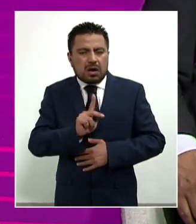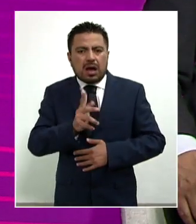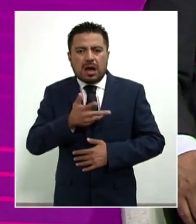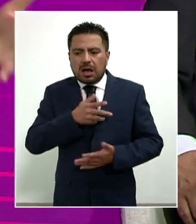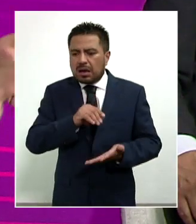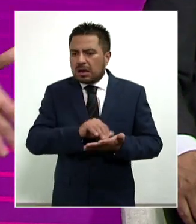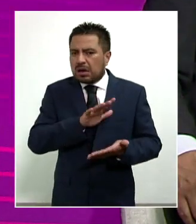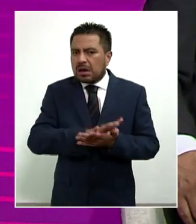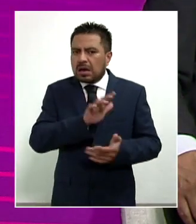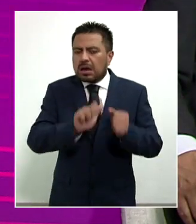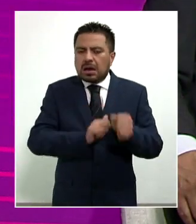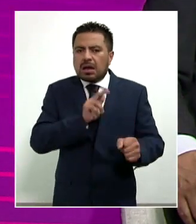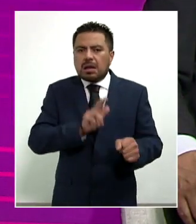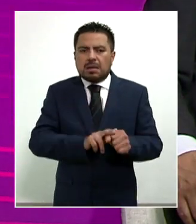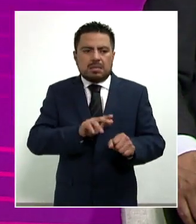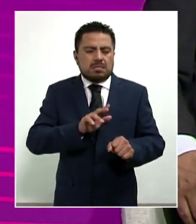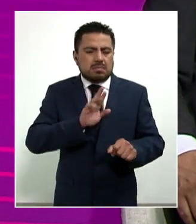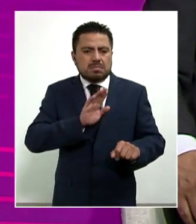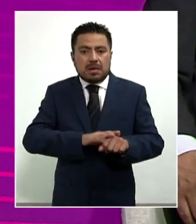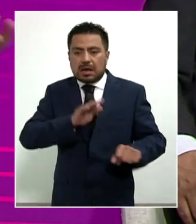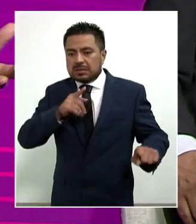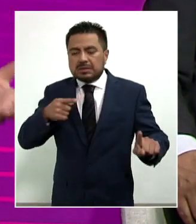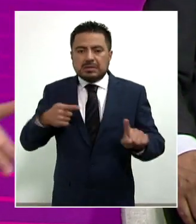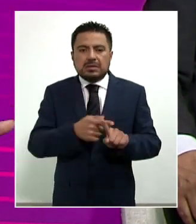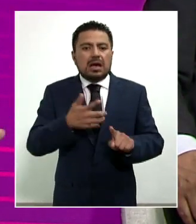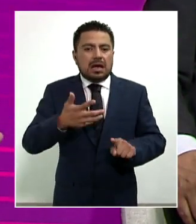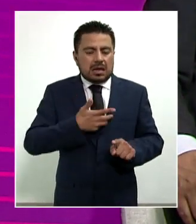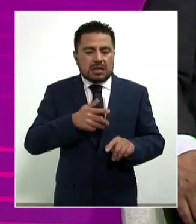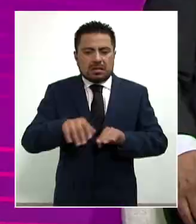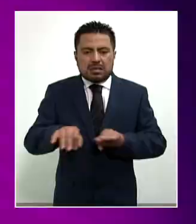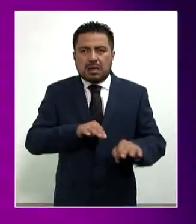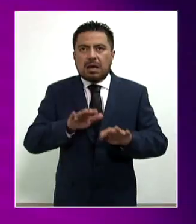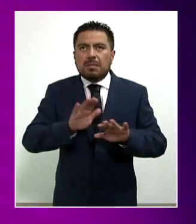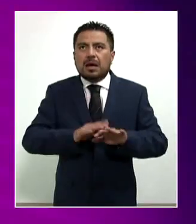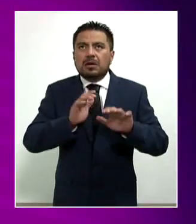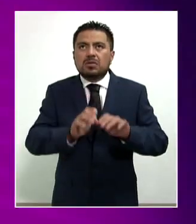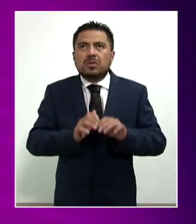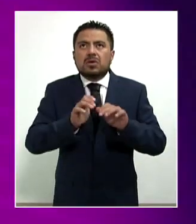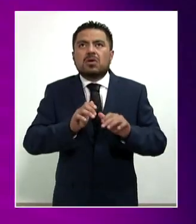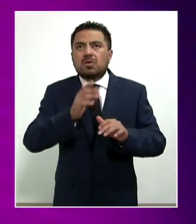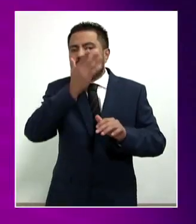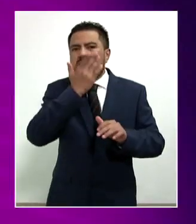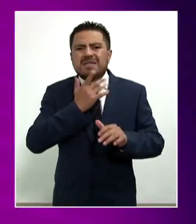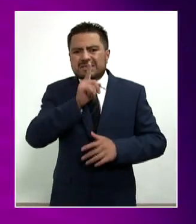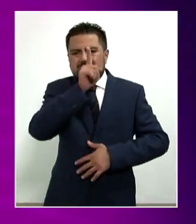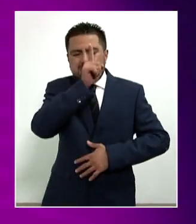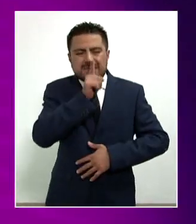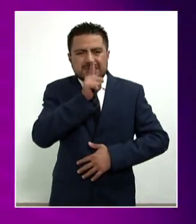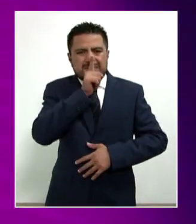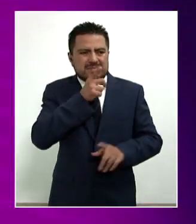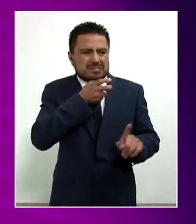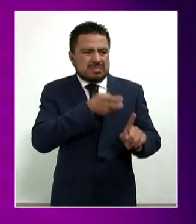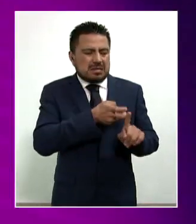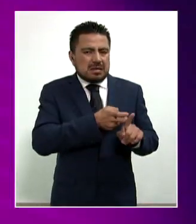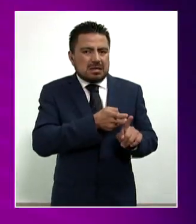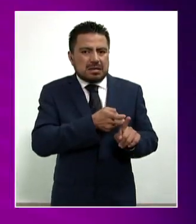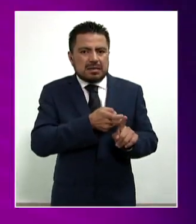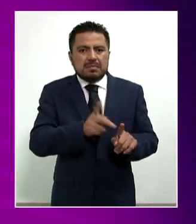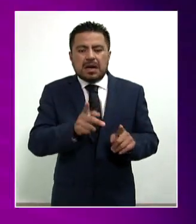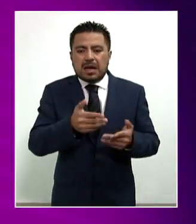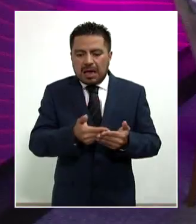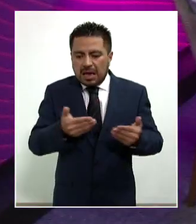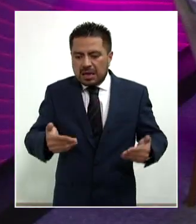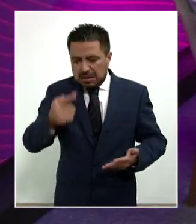están naturalmente más destinadas a tener un trabajo de cuidado, lo que no es cierto, pero en